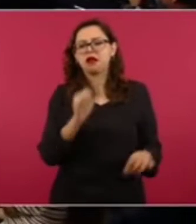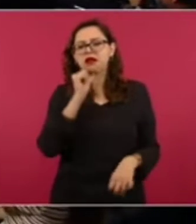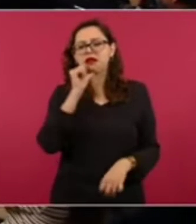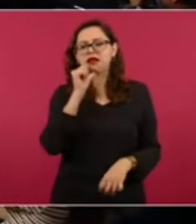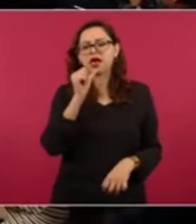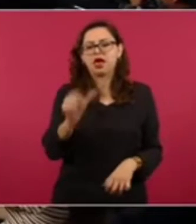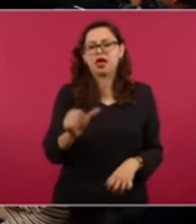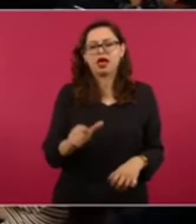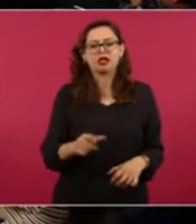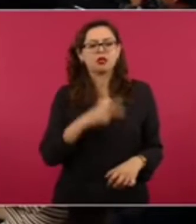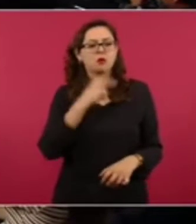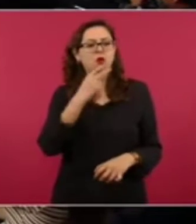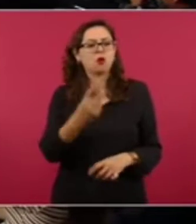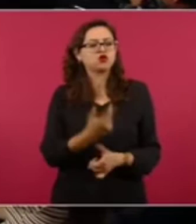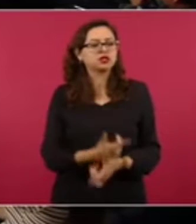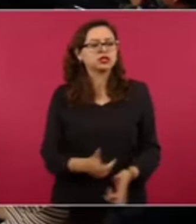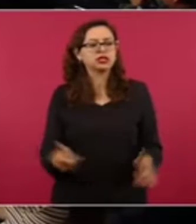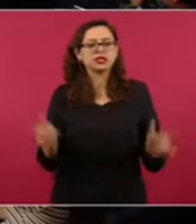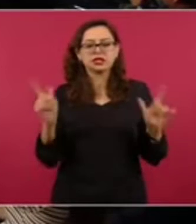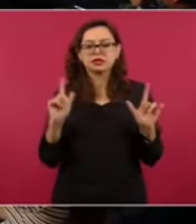son voces libres.